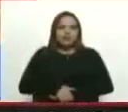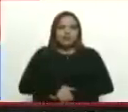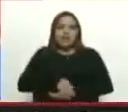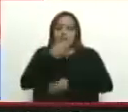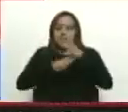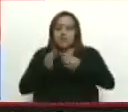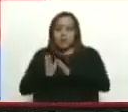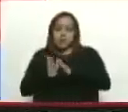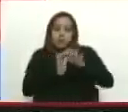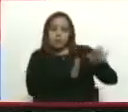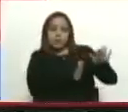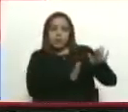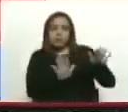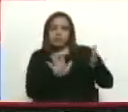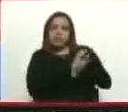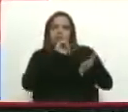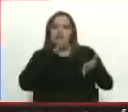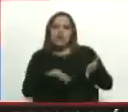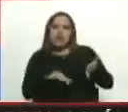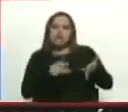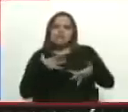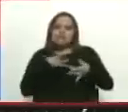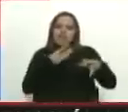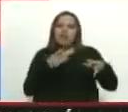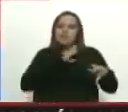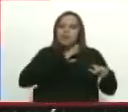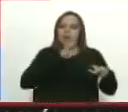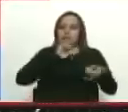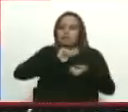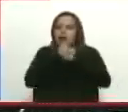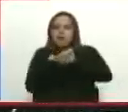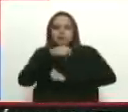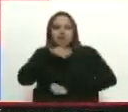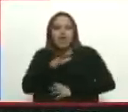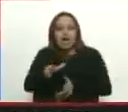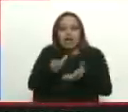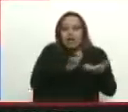partidizado en este país, fue la historia.